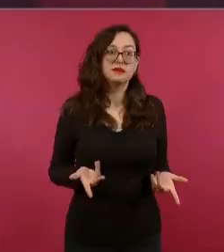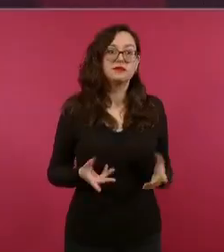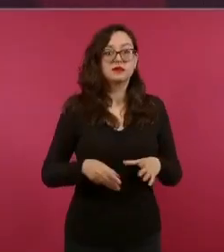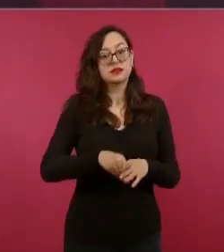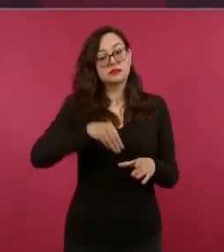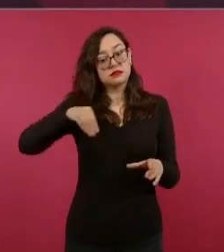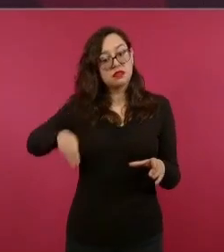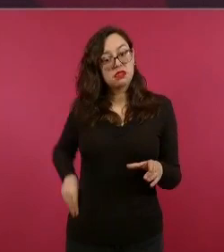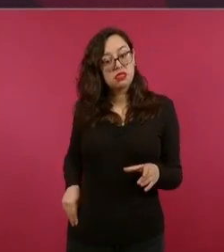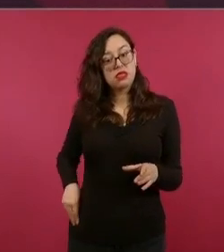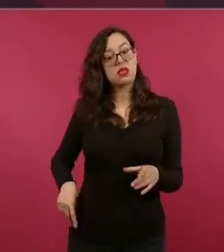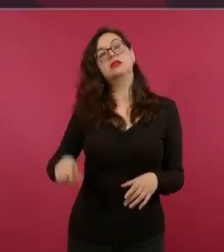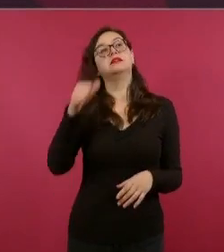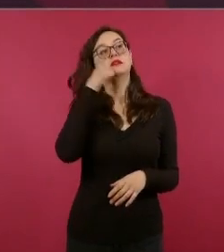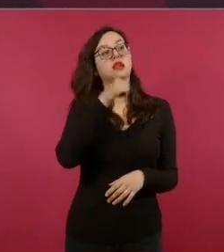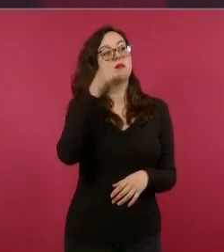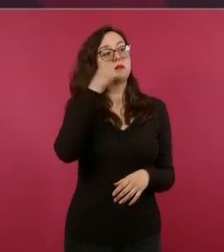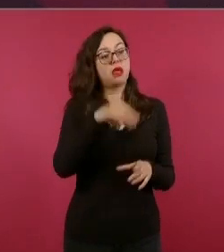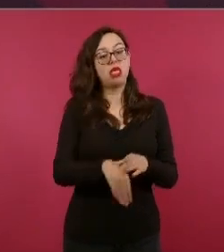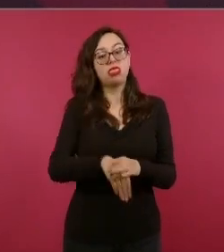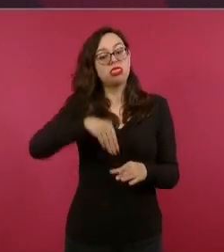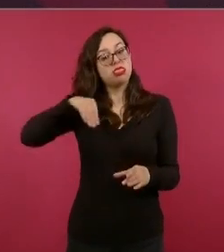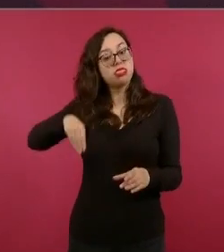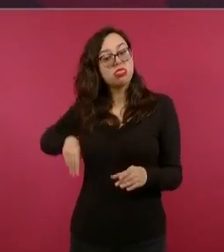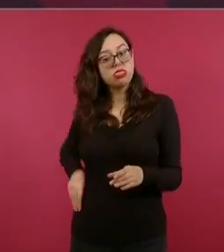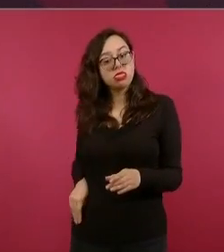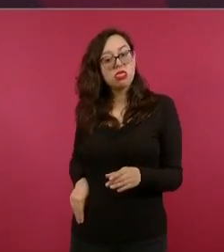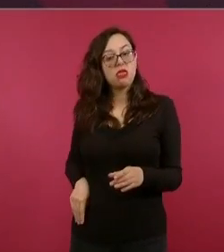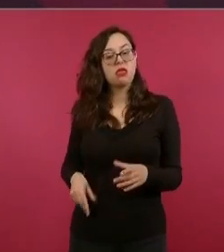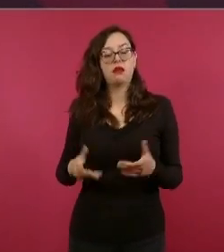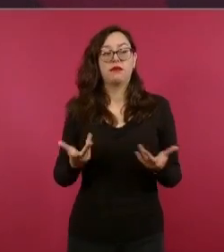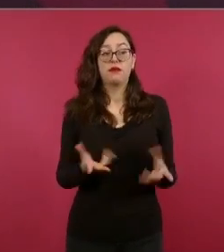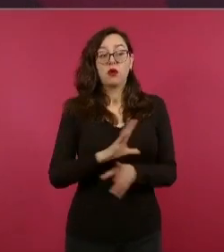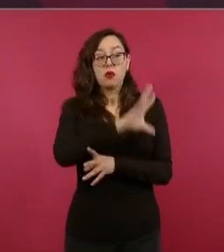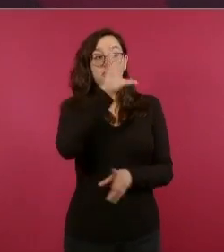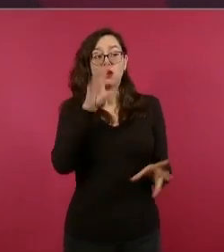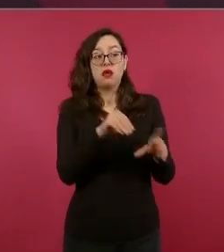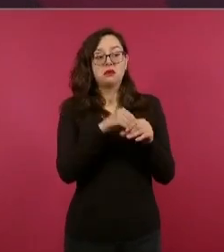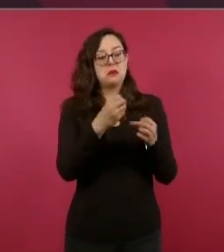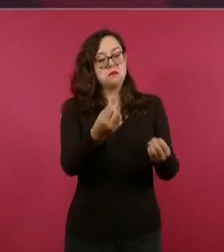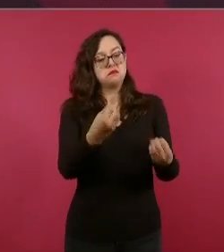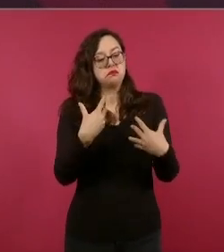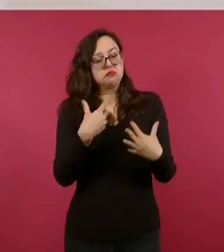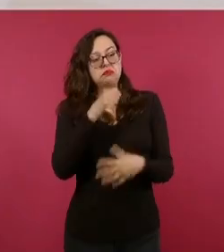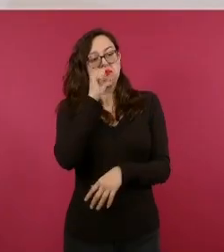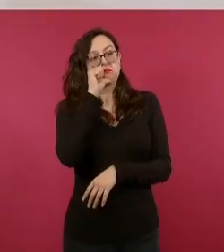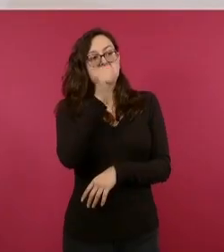con moche, con piquete de ojo, no va a llegar completo.